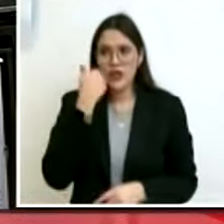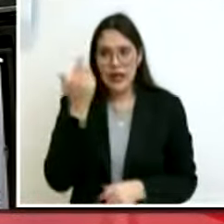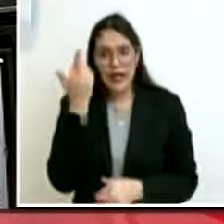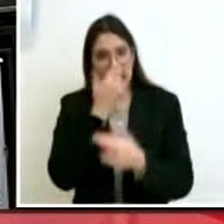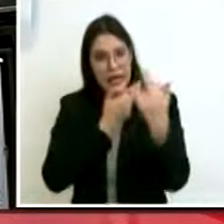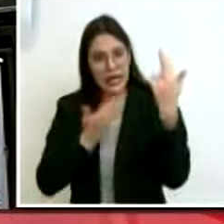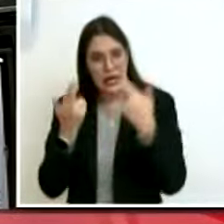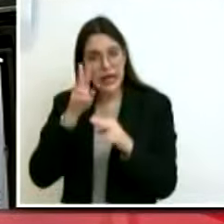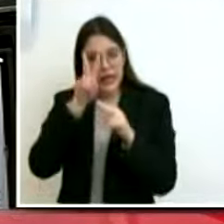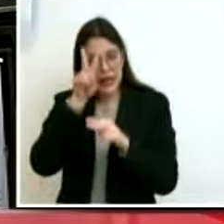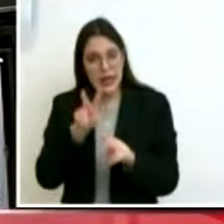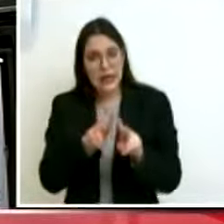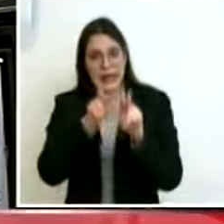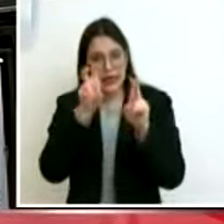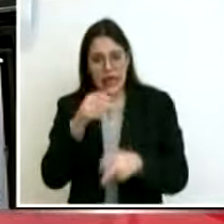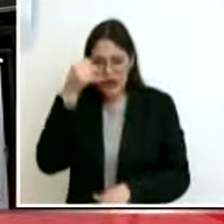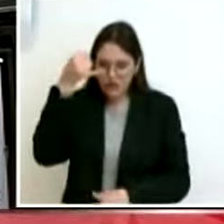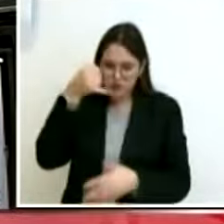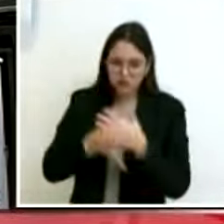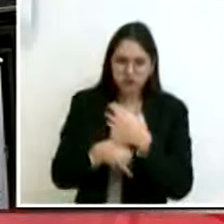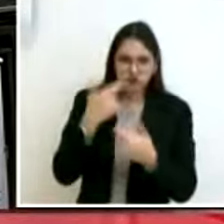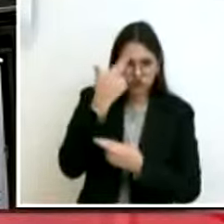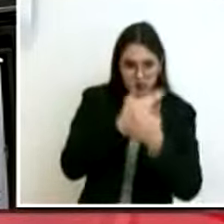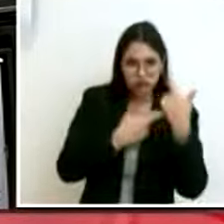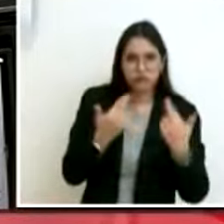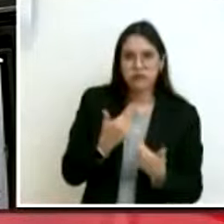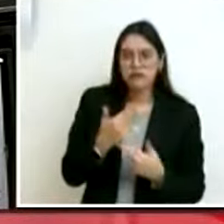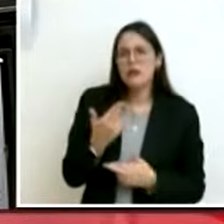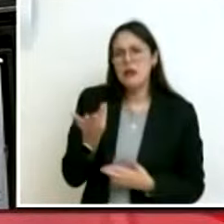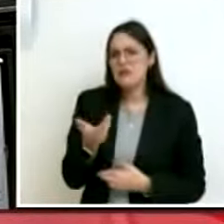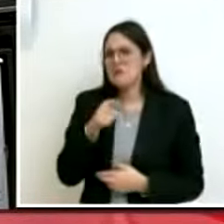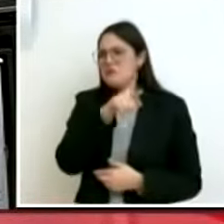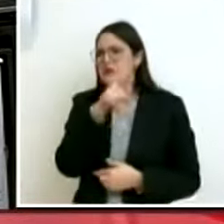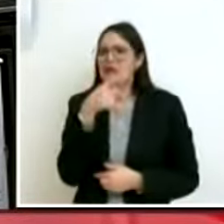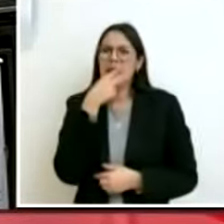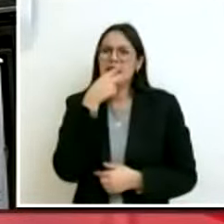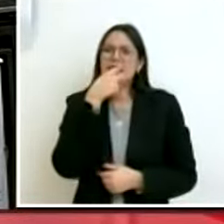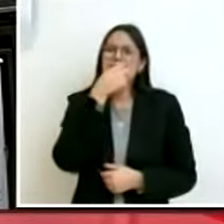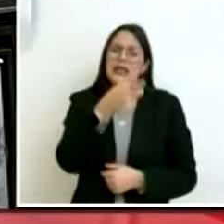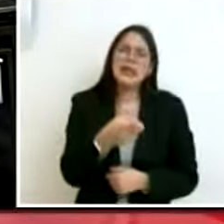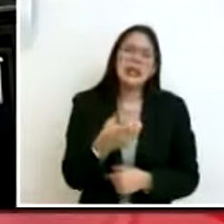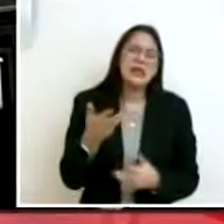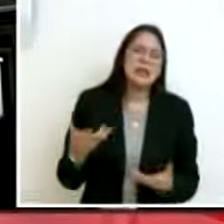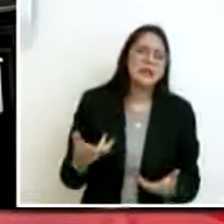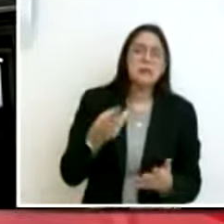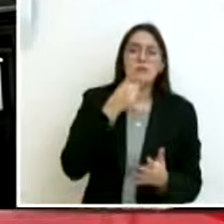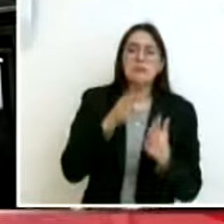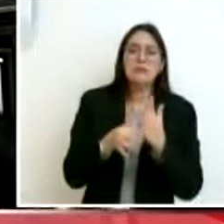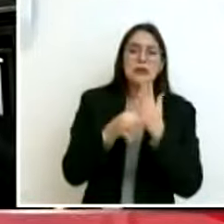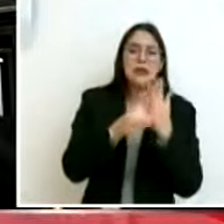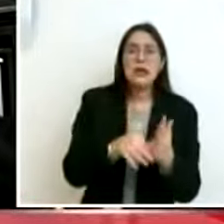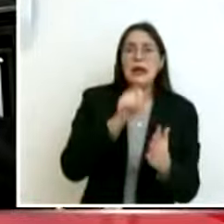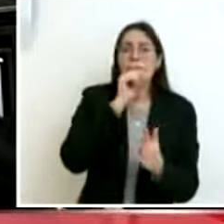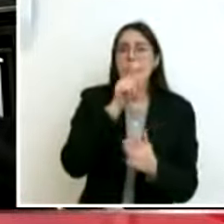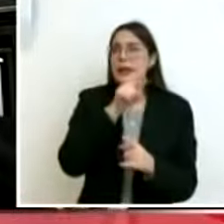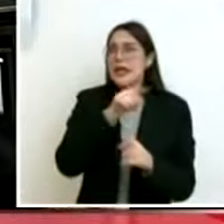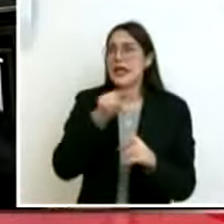cosas realmente de fondo, no digan que hay la reforma